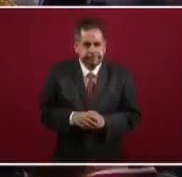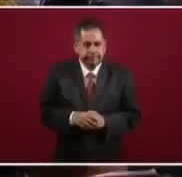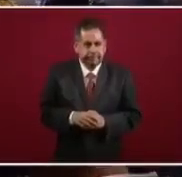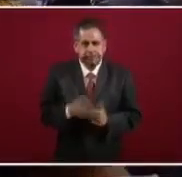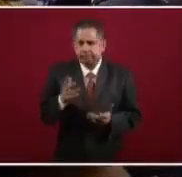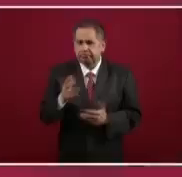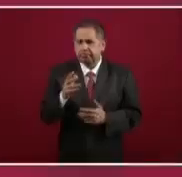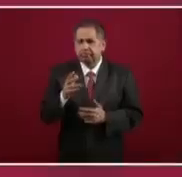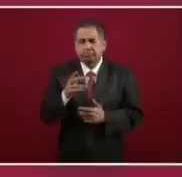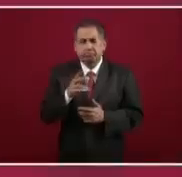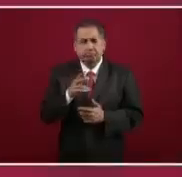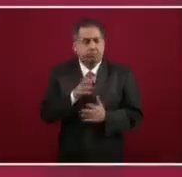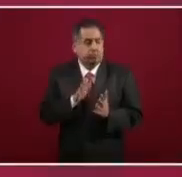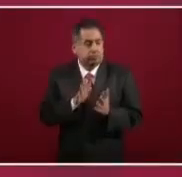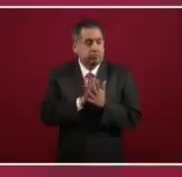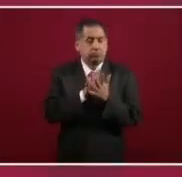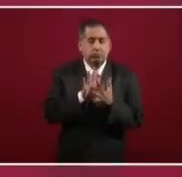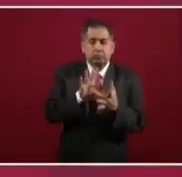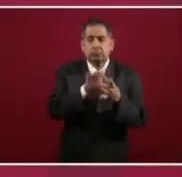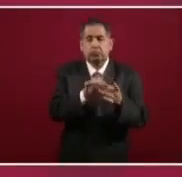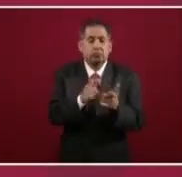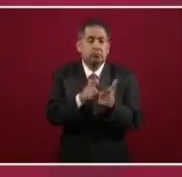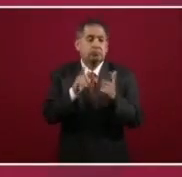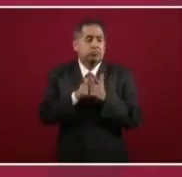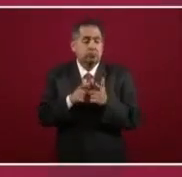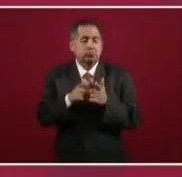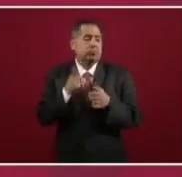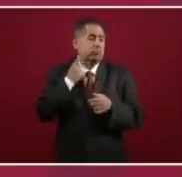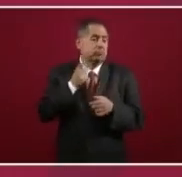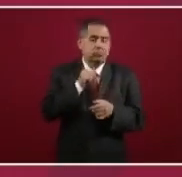no tenemos partido somos independientes